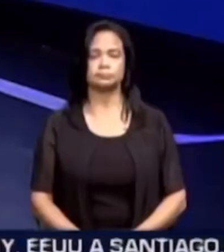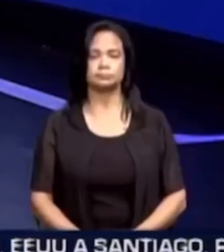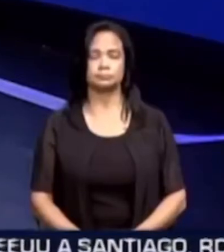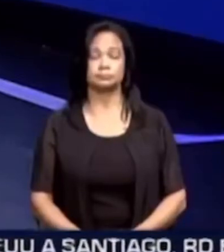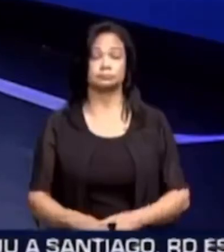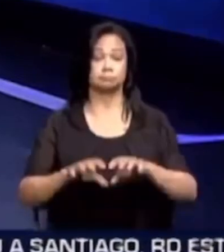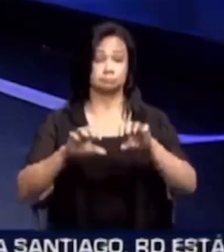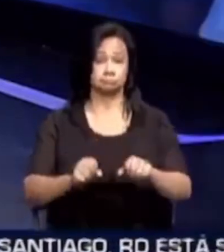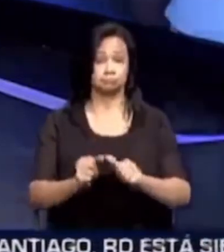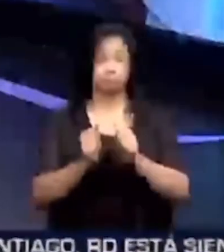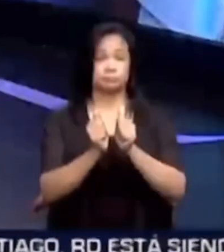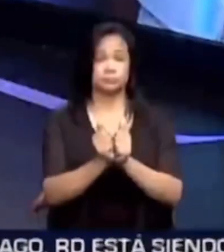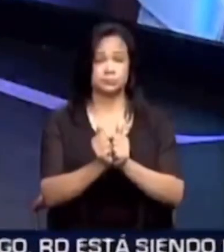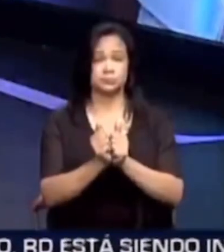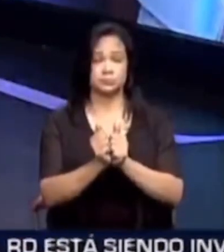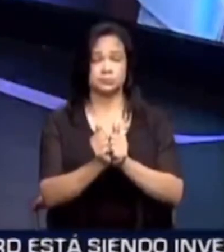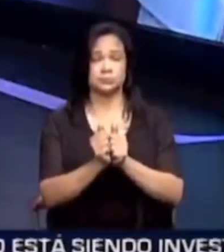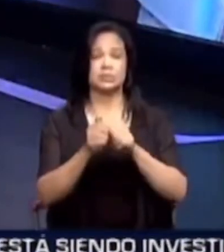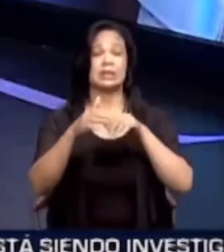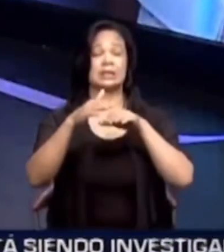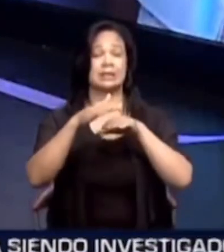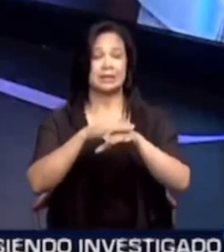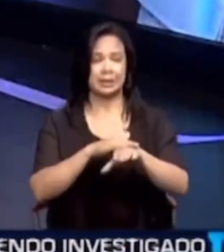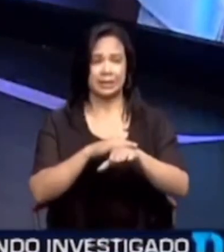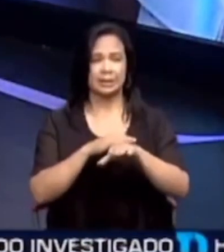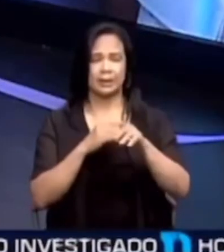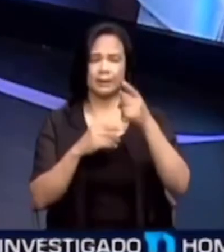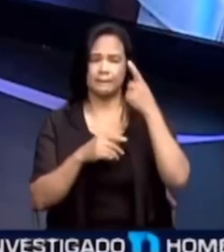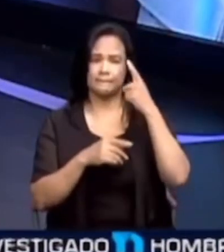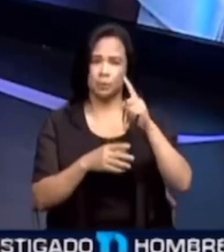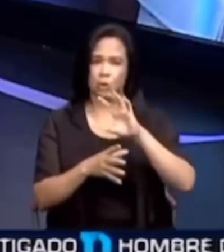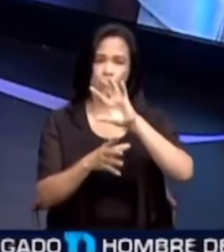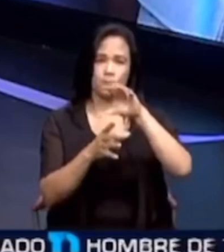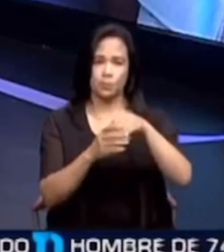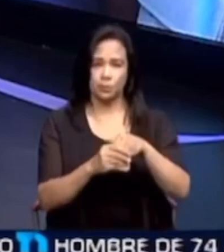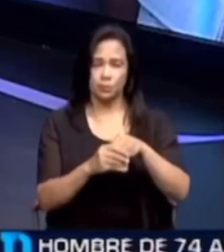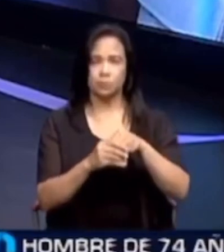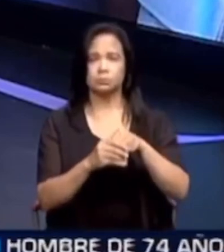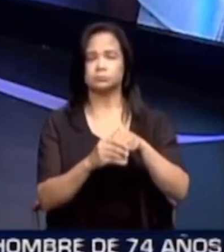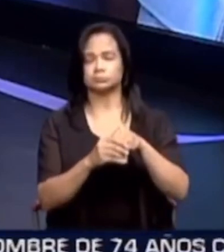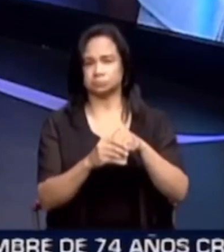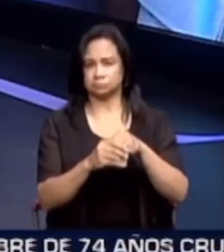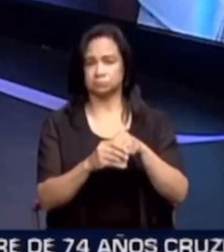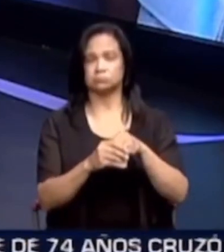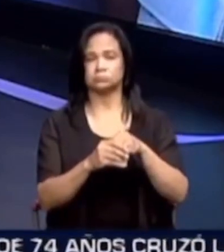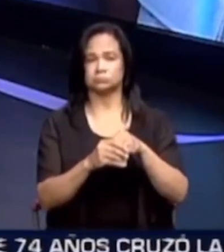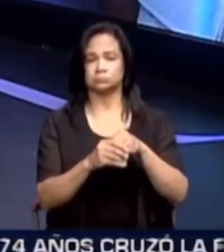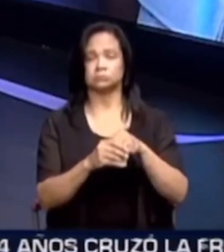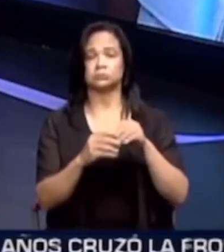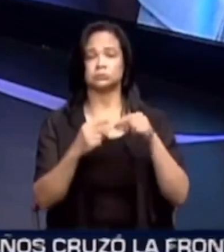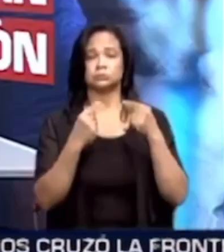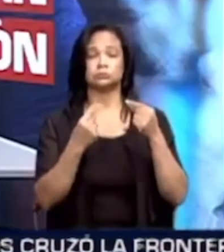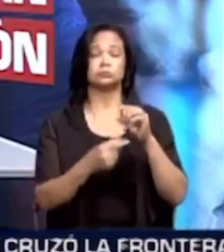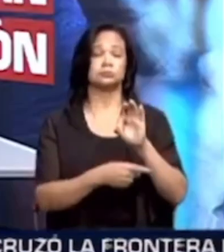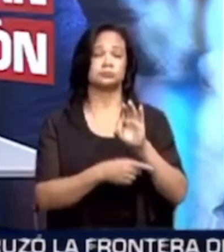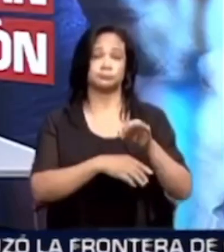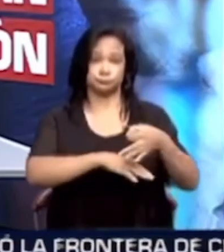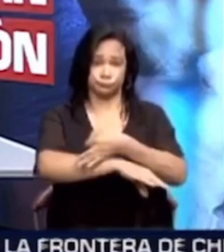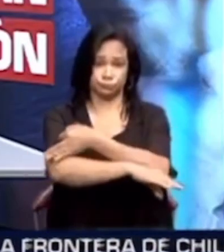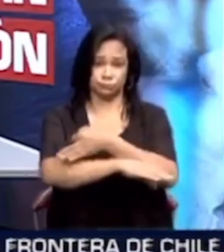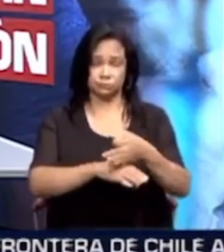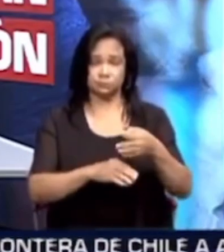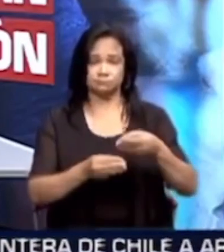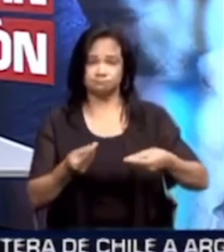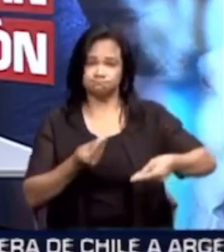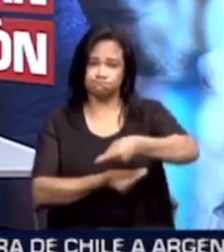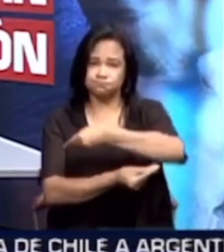arrestado con una orden de allanamiento por su presunta vinculación a la operación frontera por el tráfico de